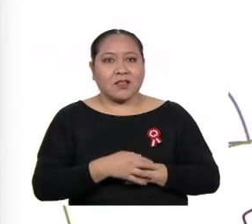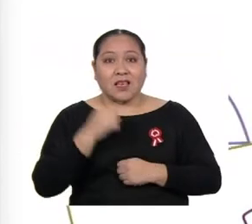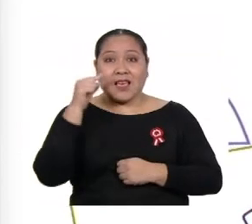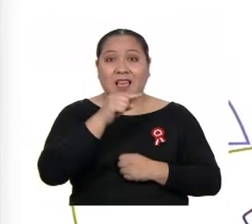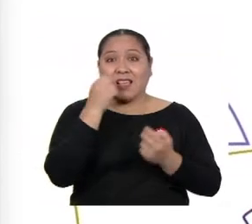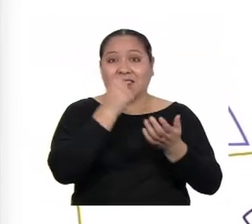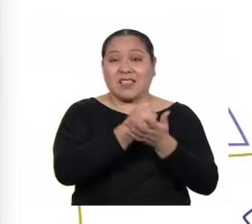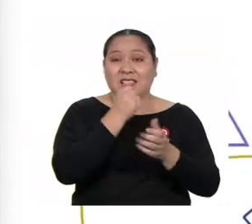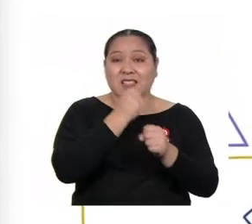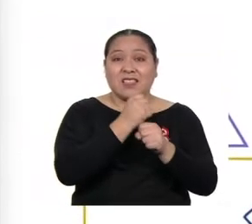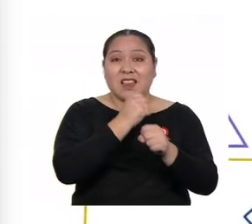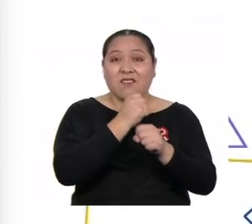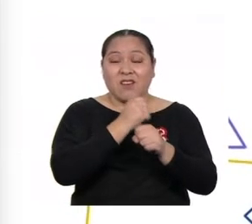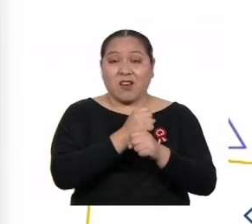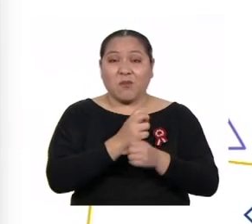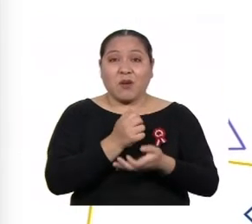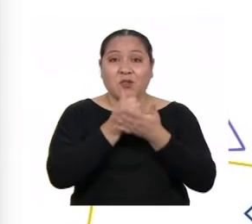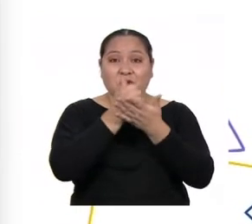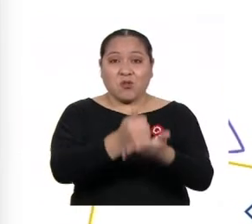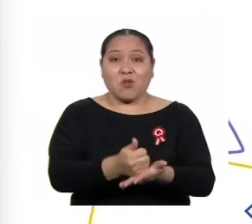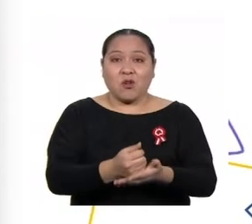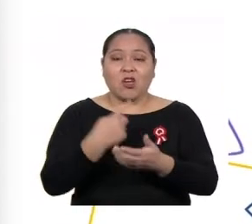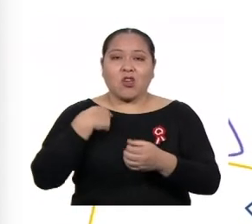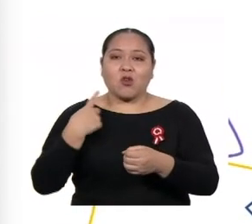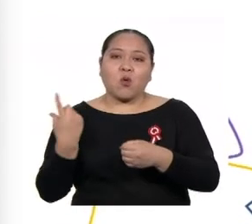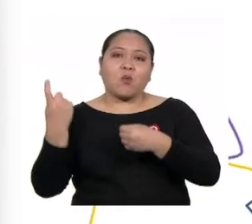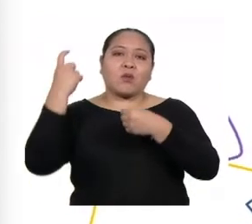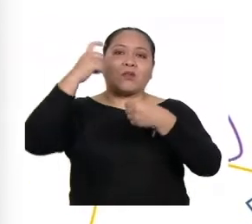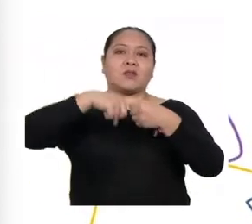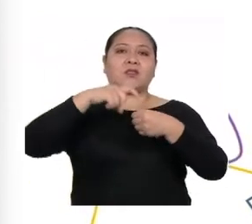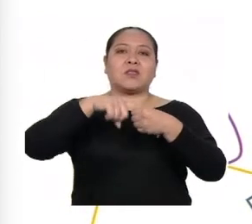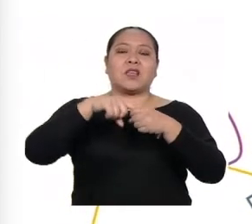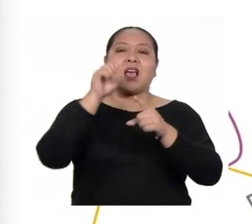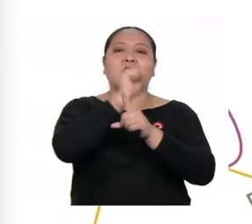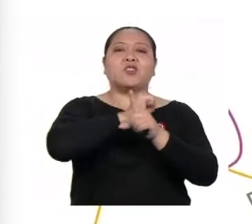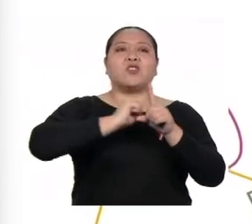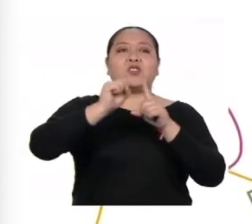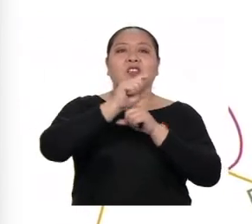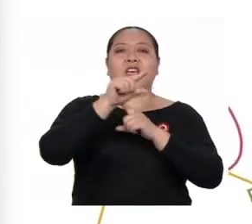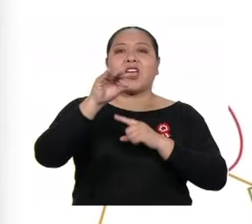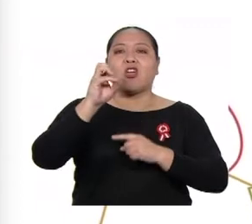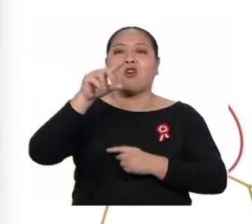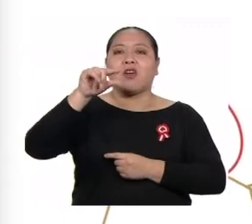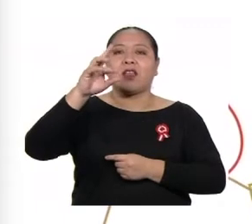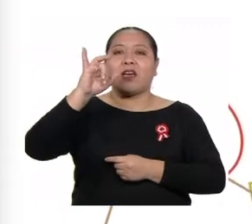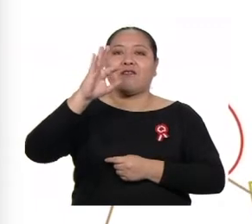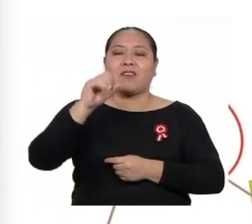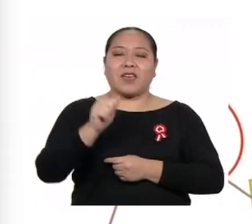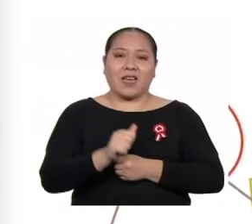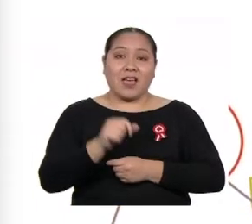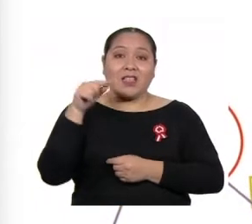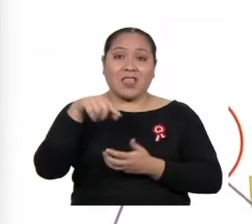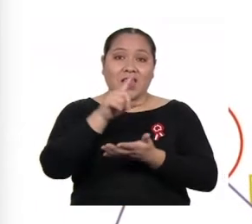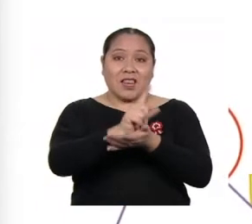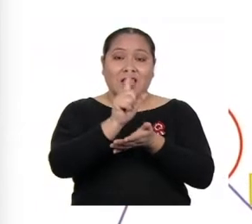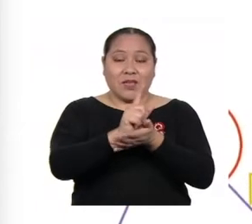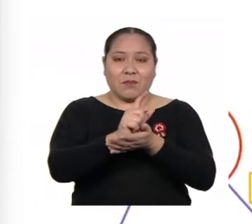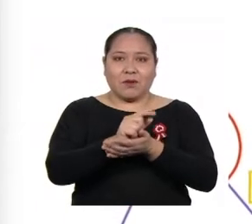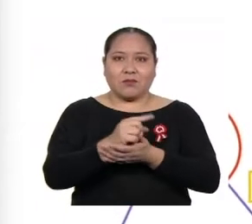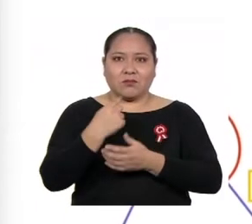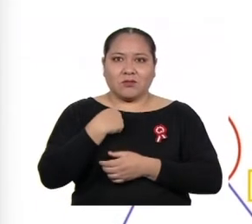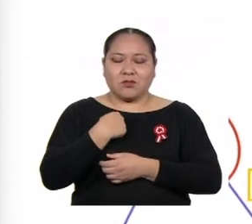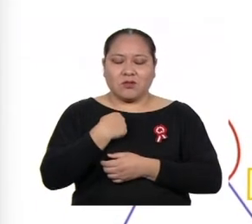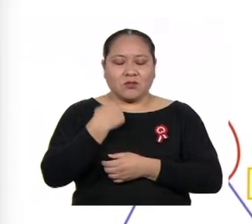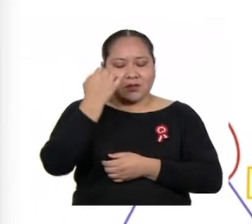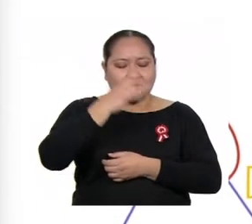Ese trabajo me valió para ser nombrado miembro activo de la Sociedad Geográfica de Lima. Me creí en